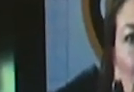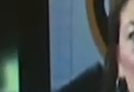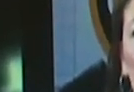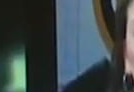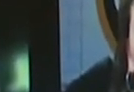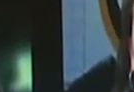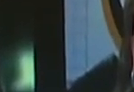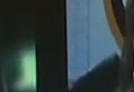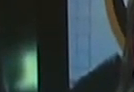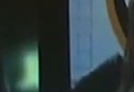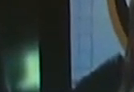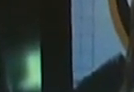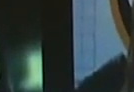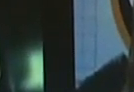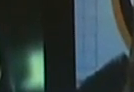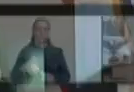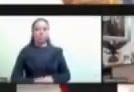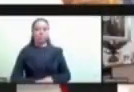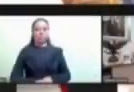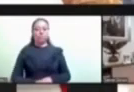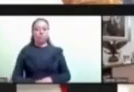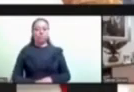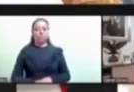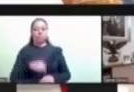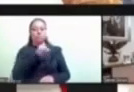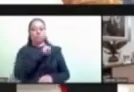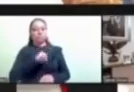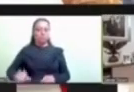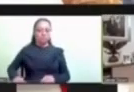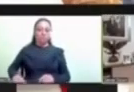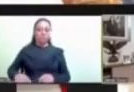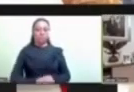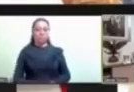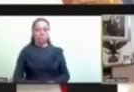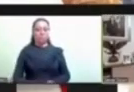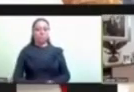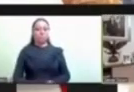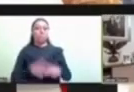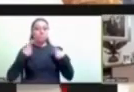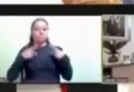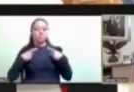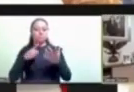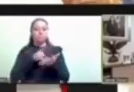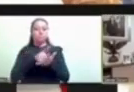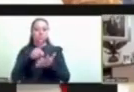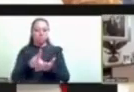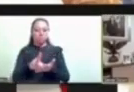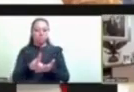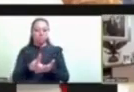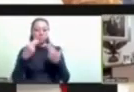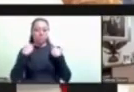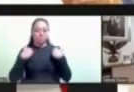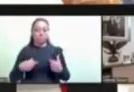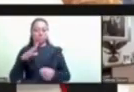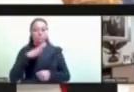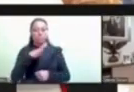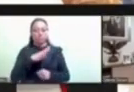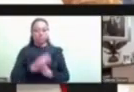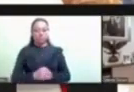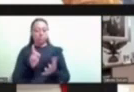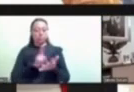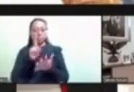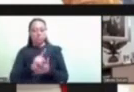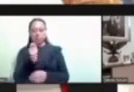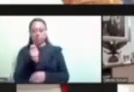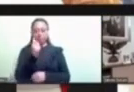del 2023. Durante esta reunión hubo un momento de tensión porque Sandra Cuevas fue confrontada por la diputada local de Morena, por